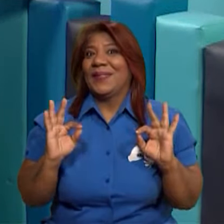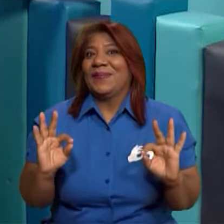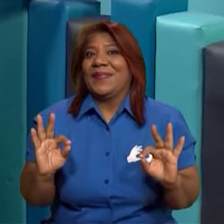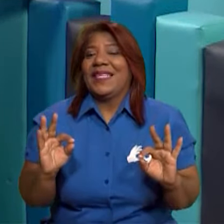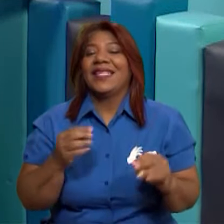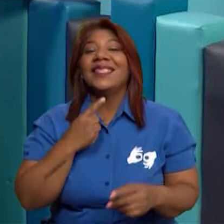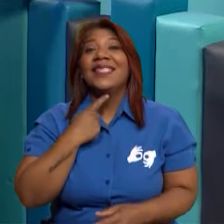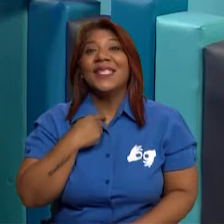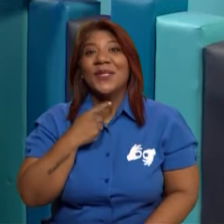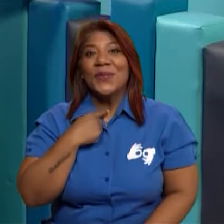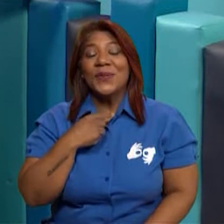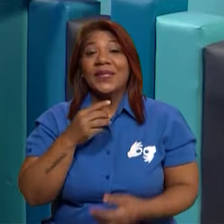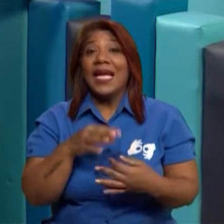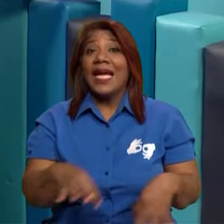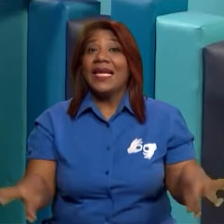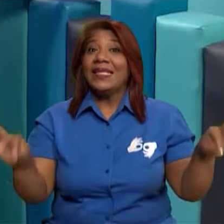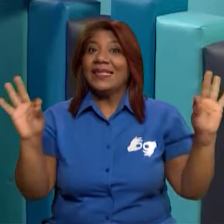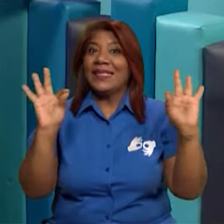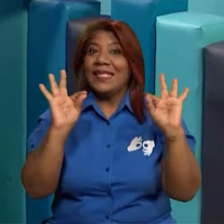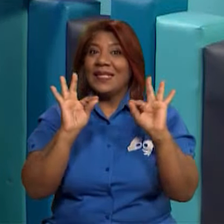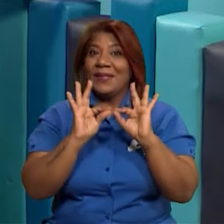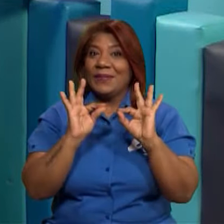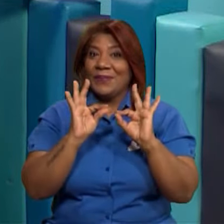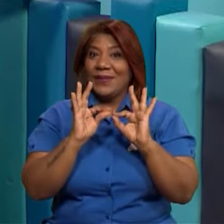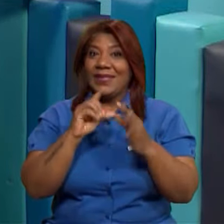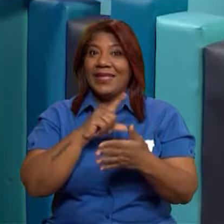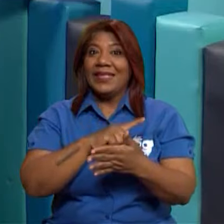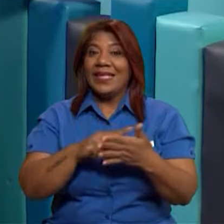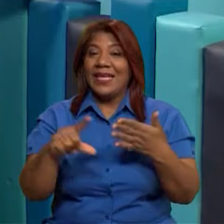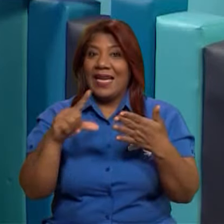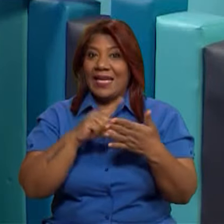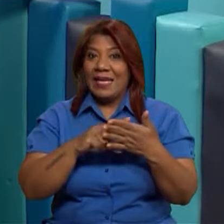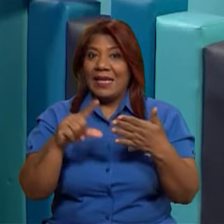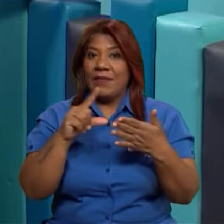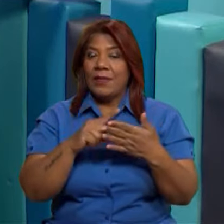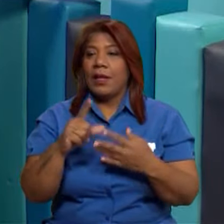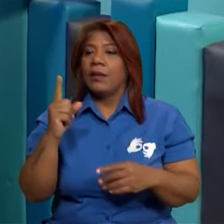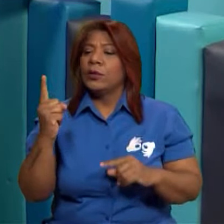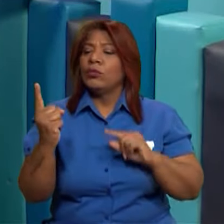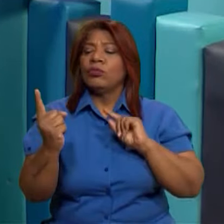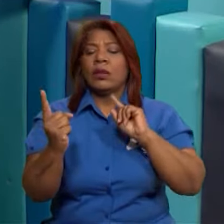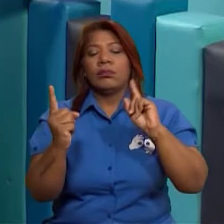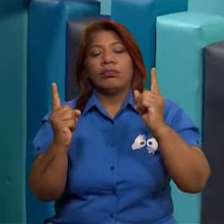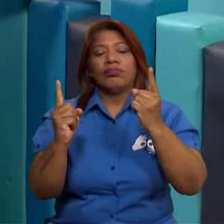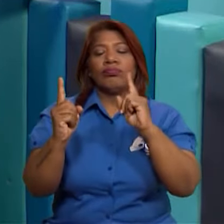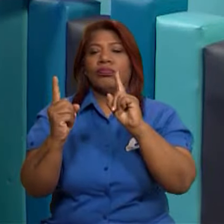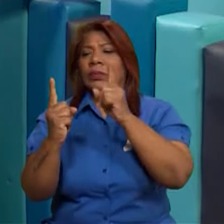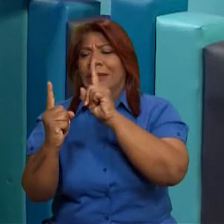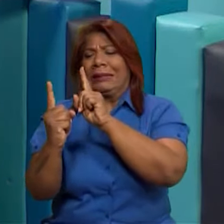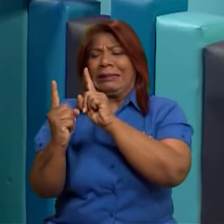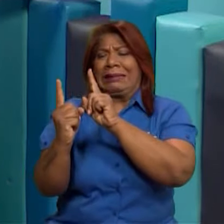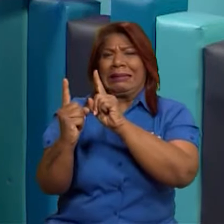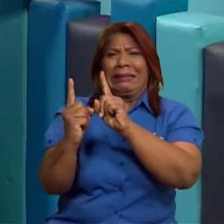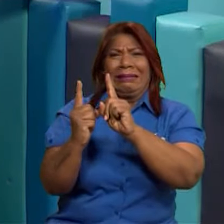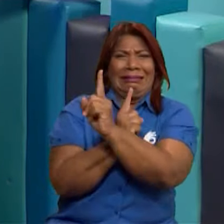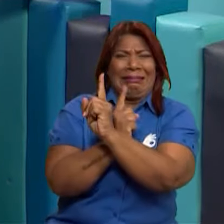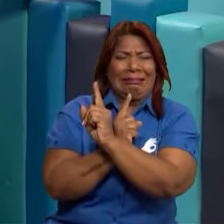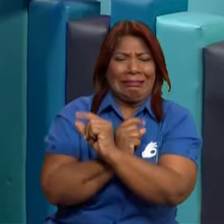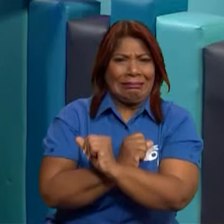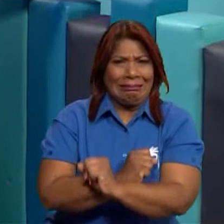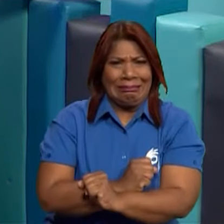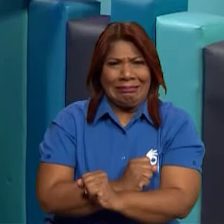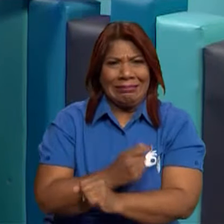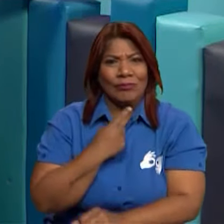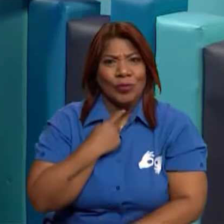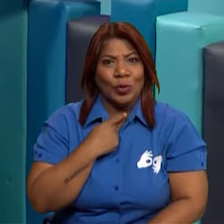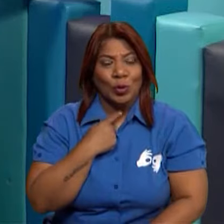bien. Sabes que es muy importante la higiene. La higiene es muy importante, por eso nos ayuda a tener amigos.